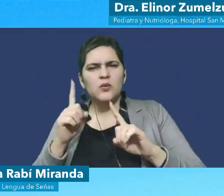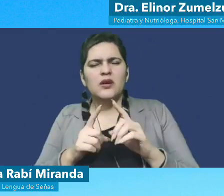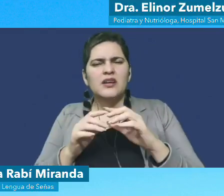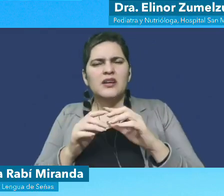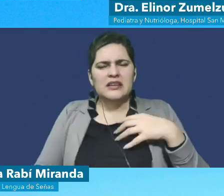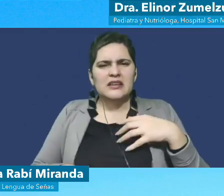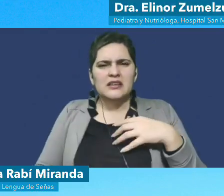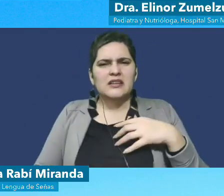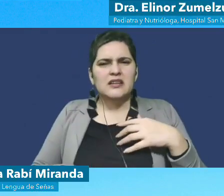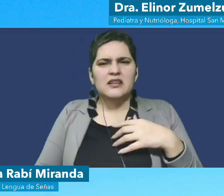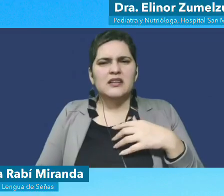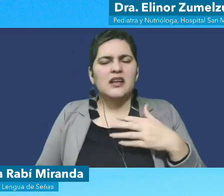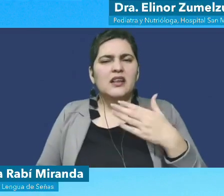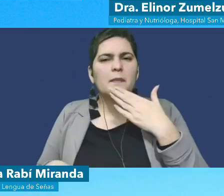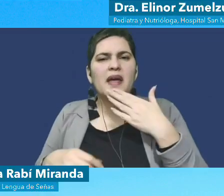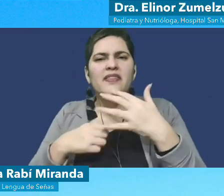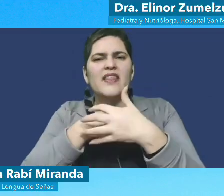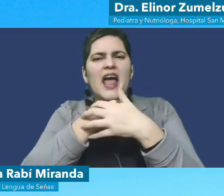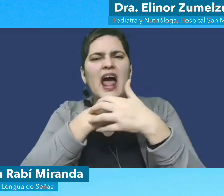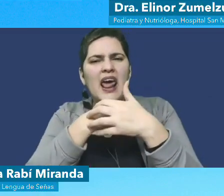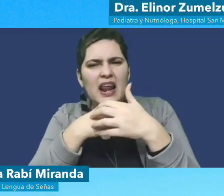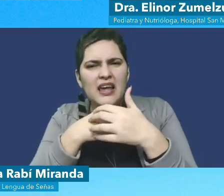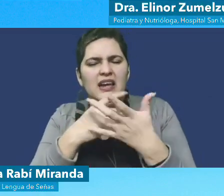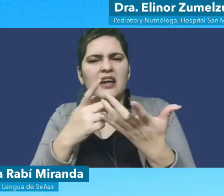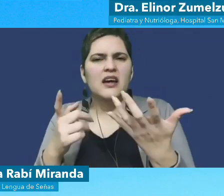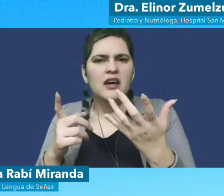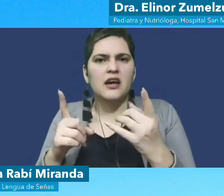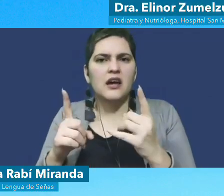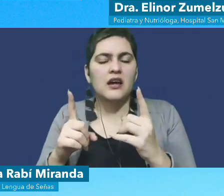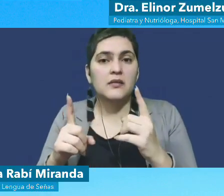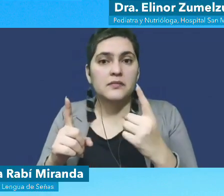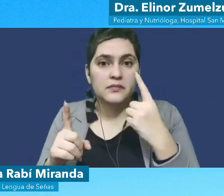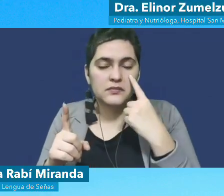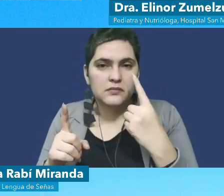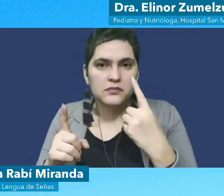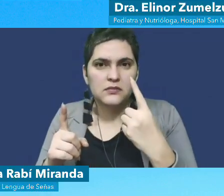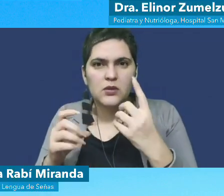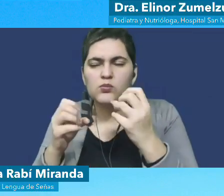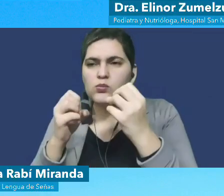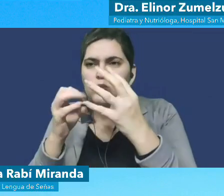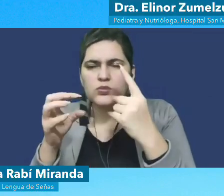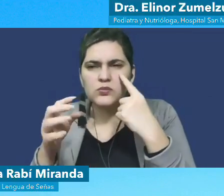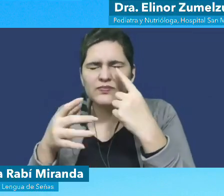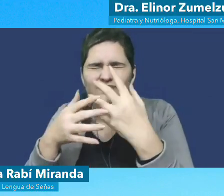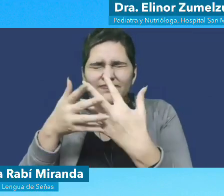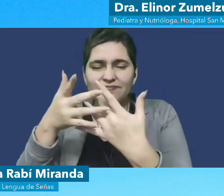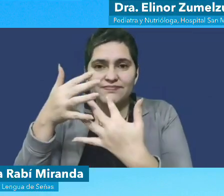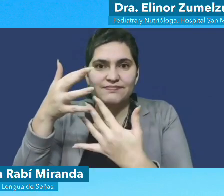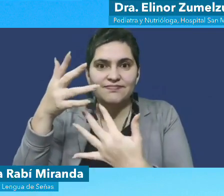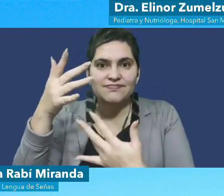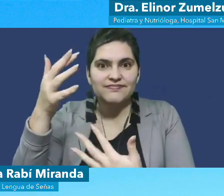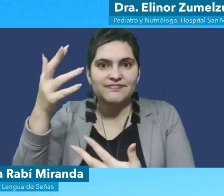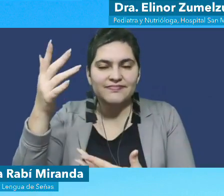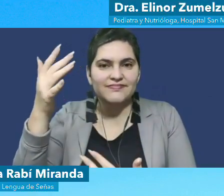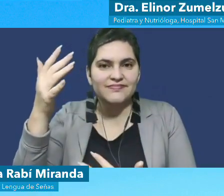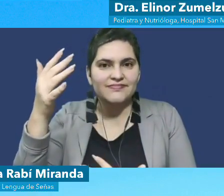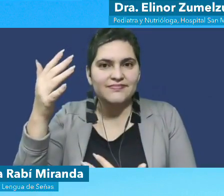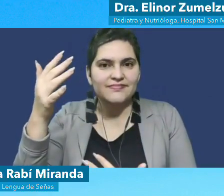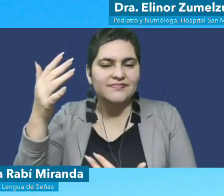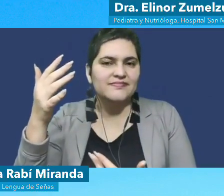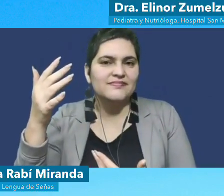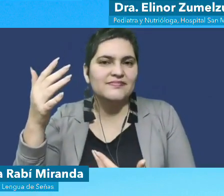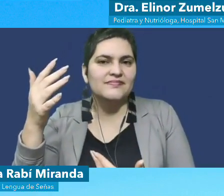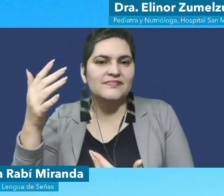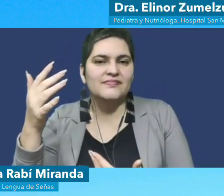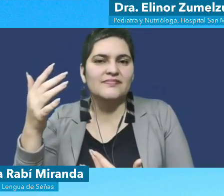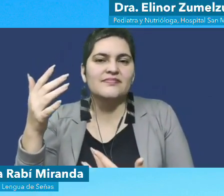las alergias. Entonces, están como en una gama muy grande de nichos terapéuticos.